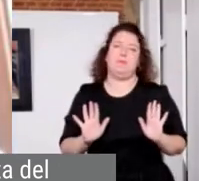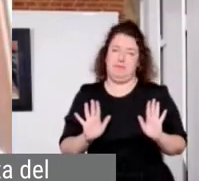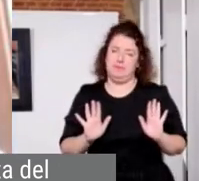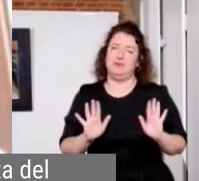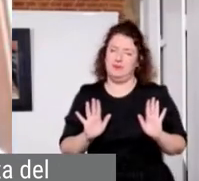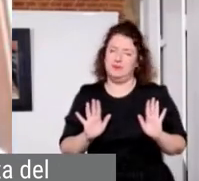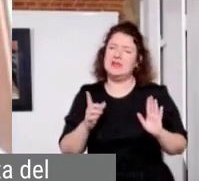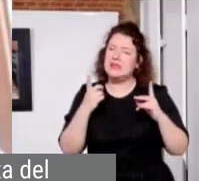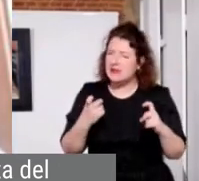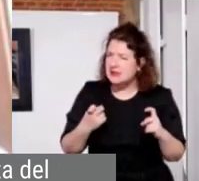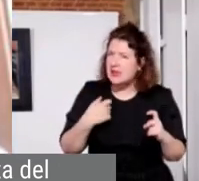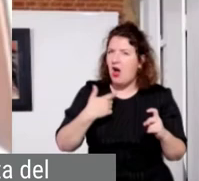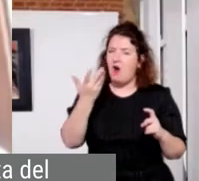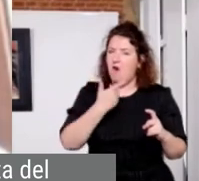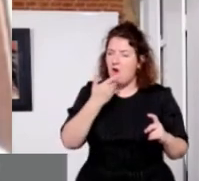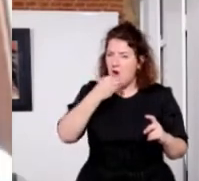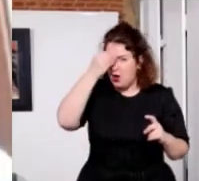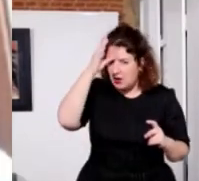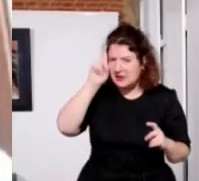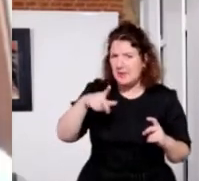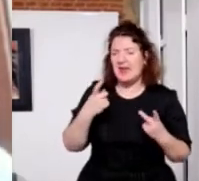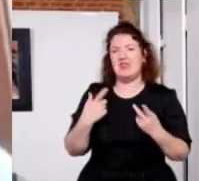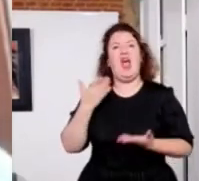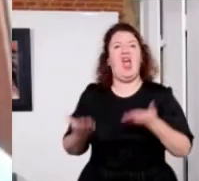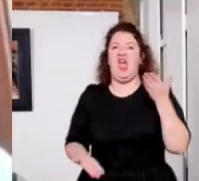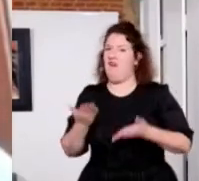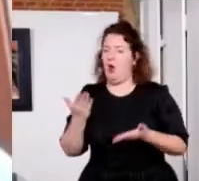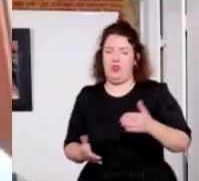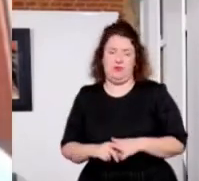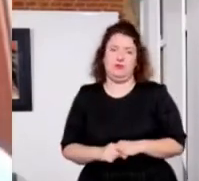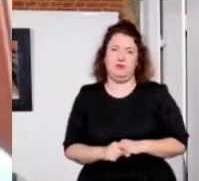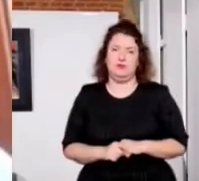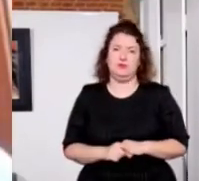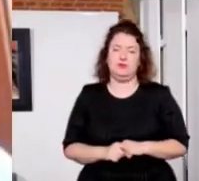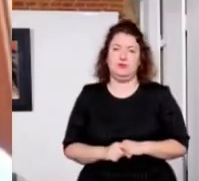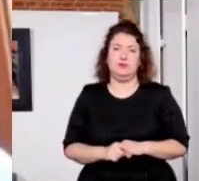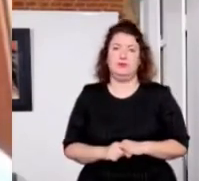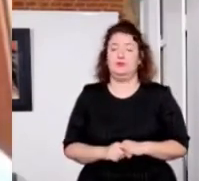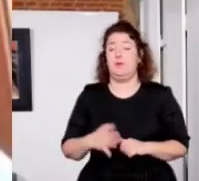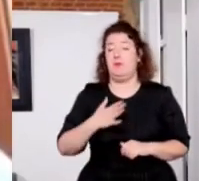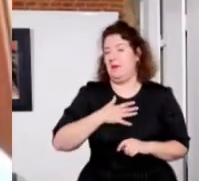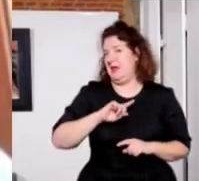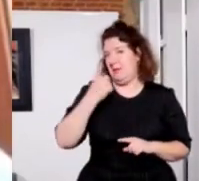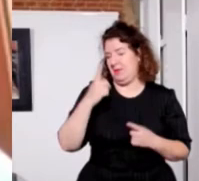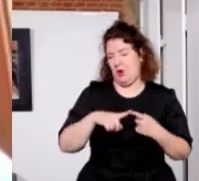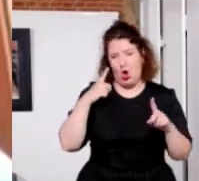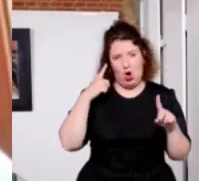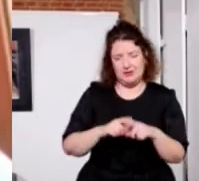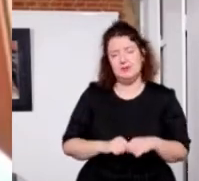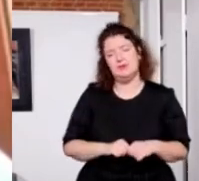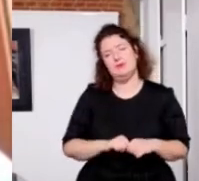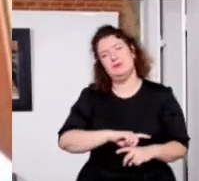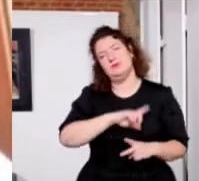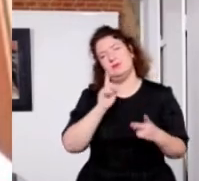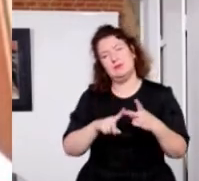Necesita conocimientos y necesita evaluaciones. Este será el primer punto. El segundo